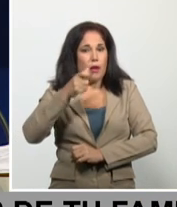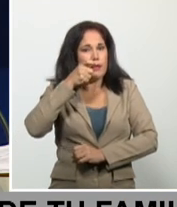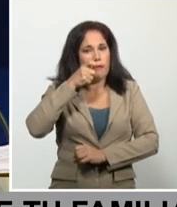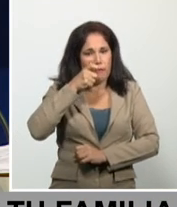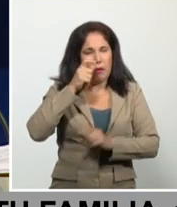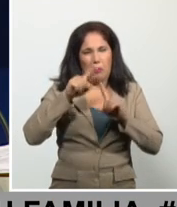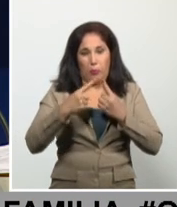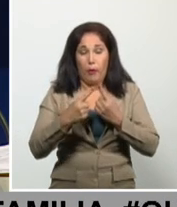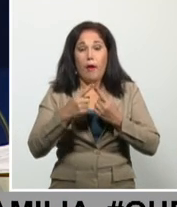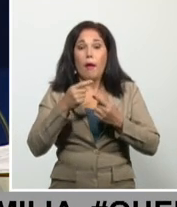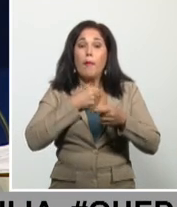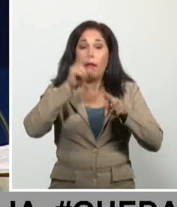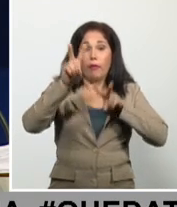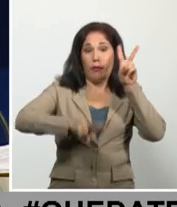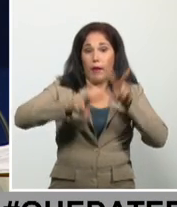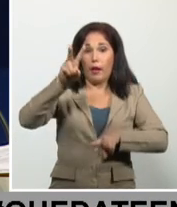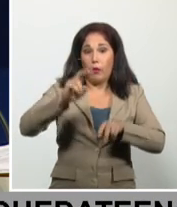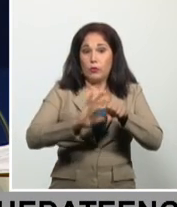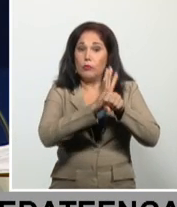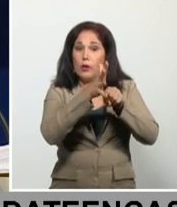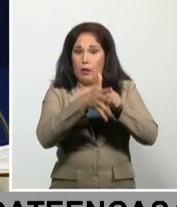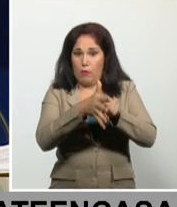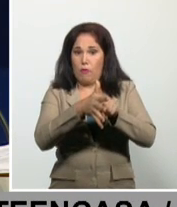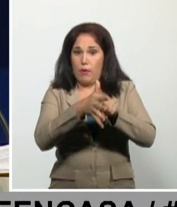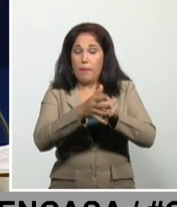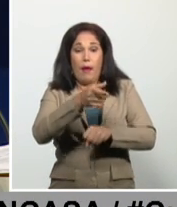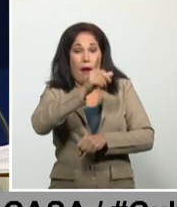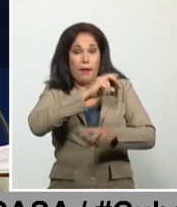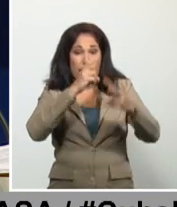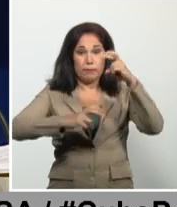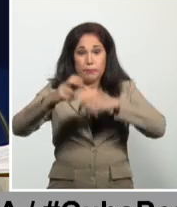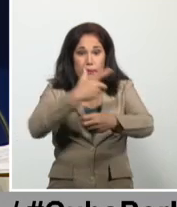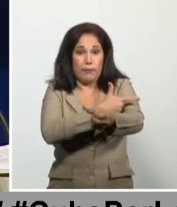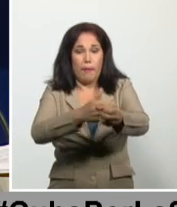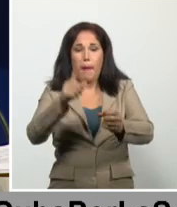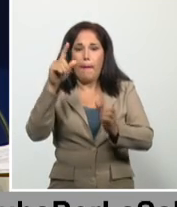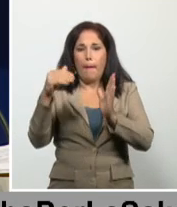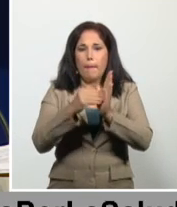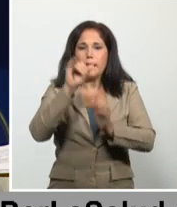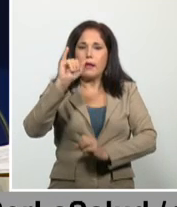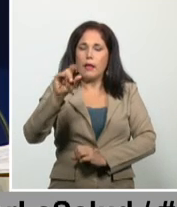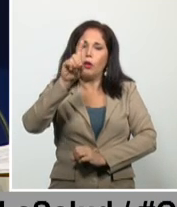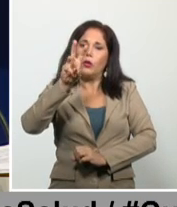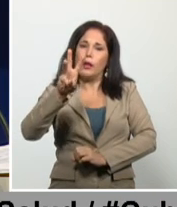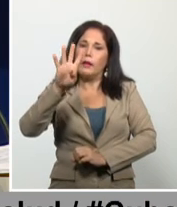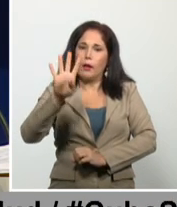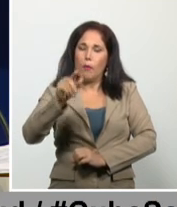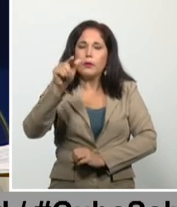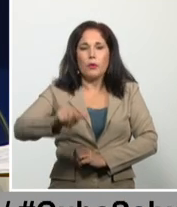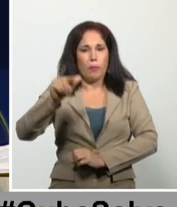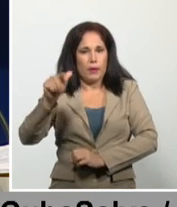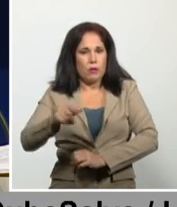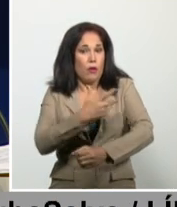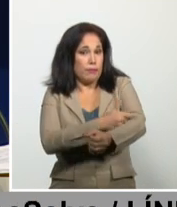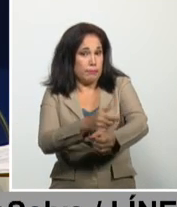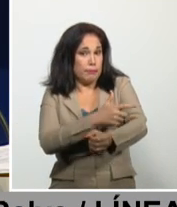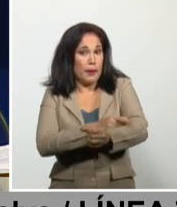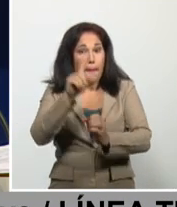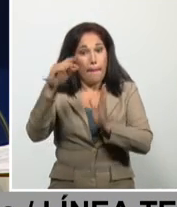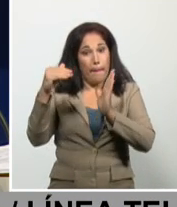Para el diagnóstico de la COVID se estudiaron 1.634 casos, más de